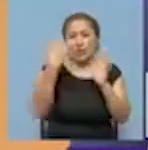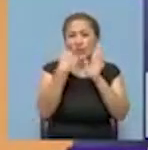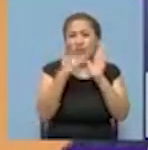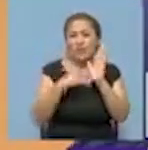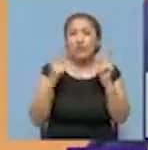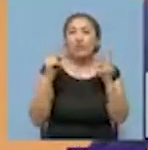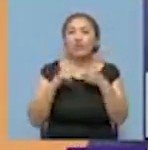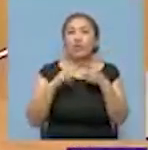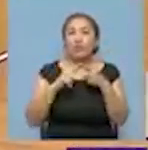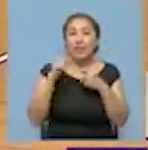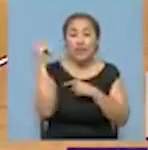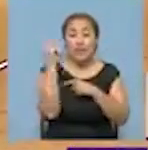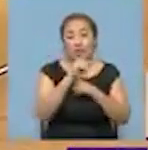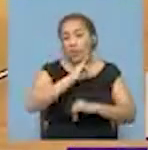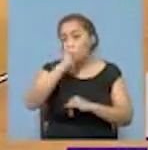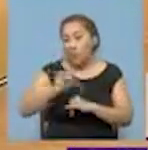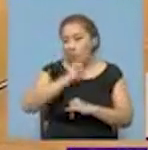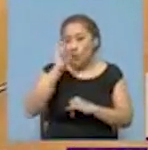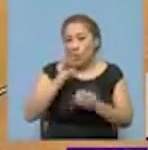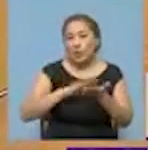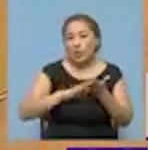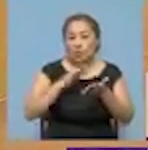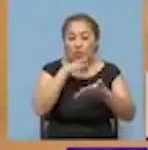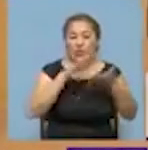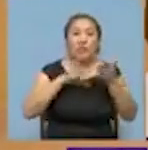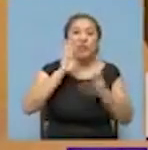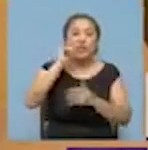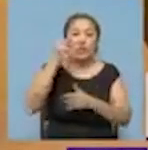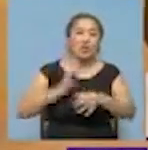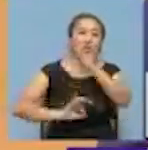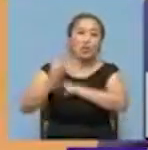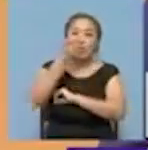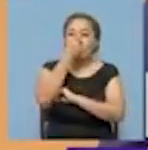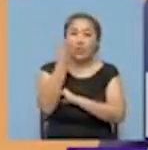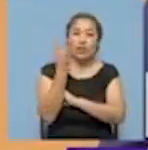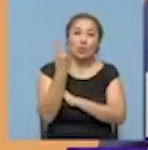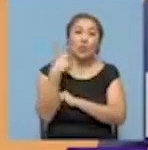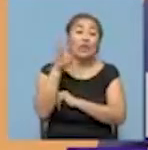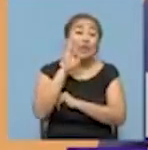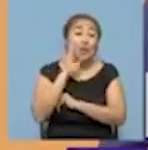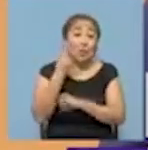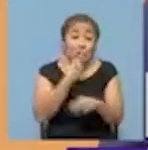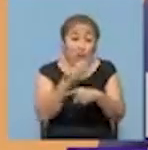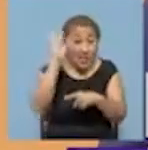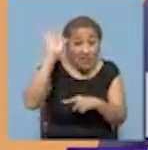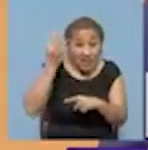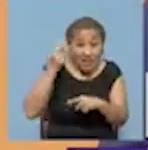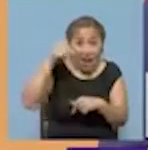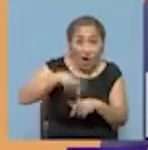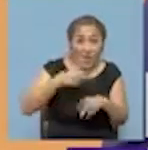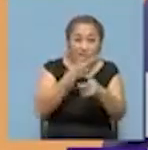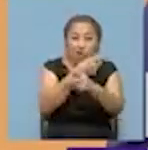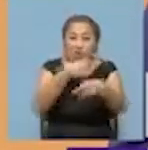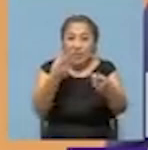quisiera que yo me recibí referido muchas veces donde dice que en el siglo veintiuno eeuu cabeceras de los minerales necesarios para su